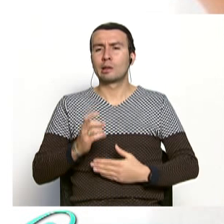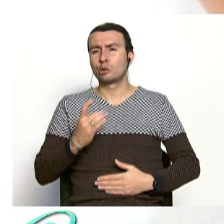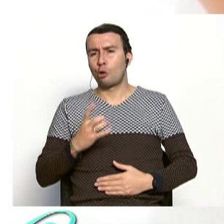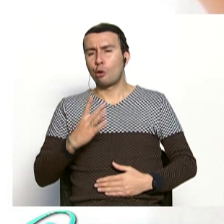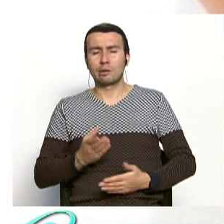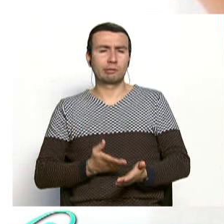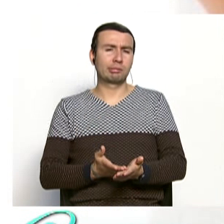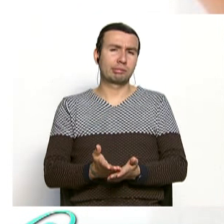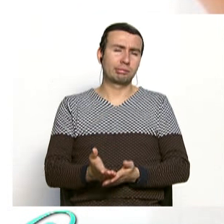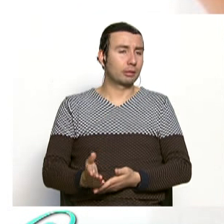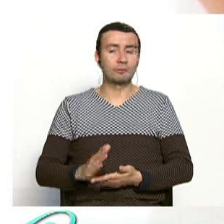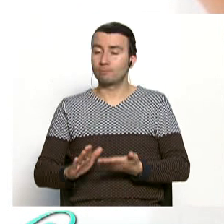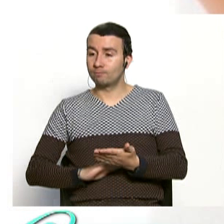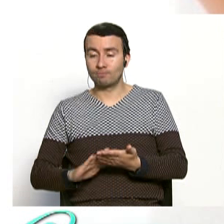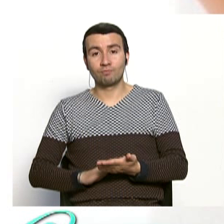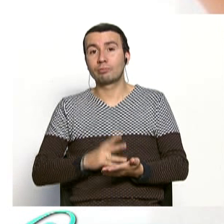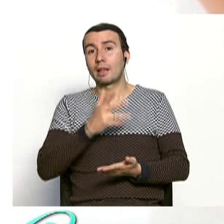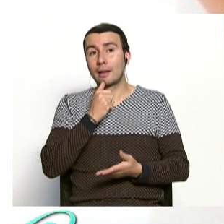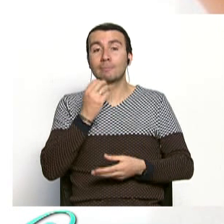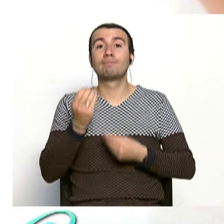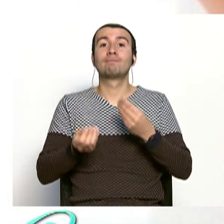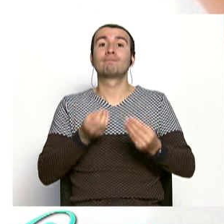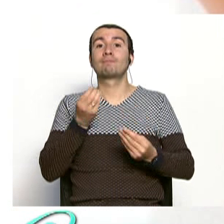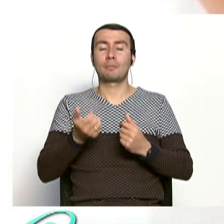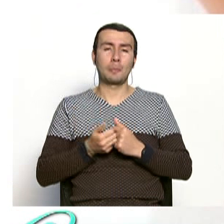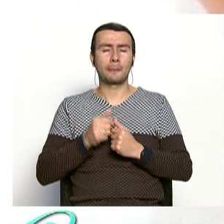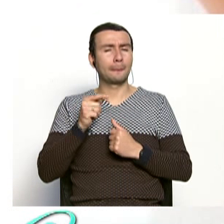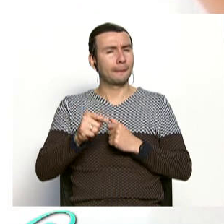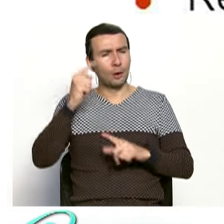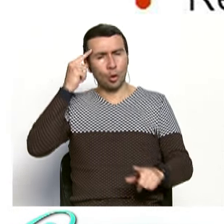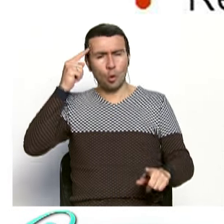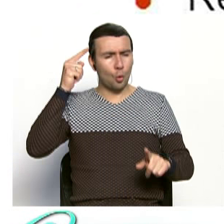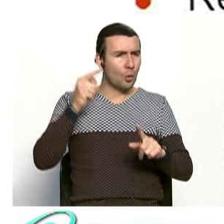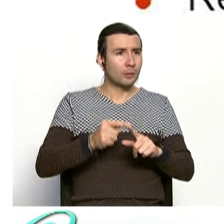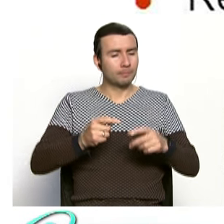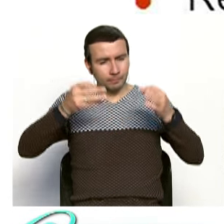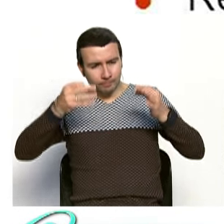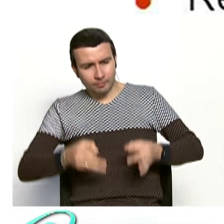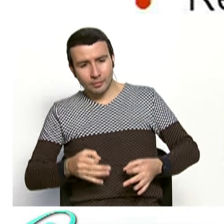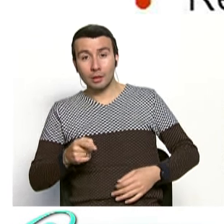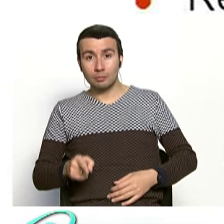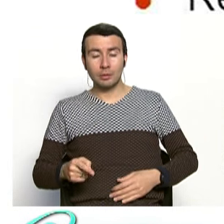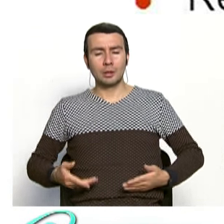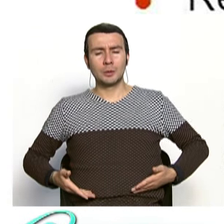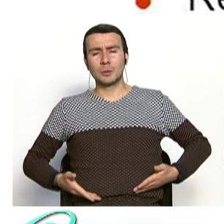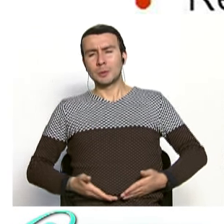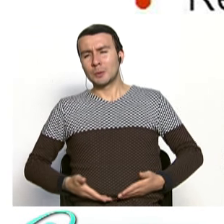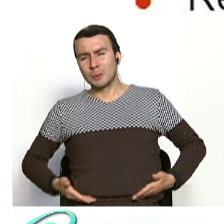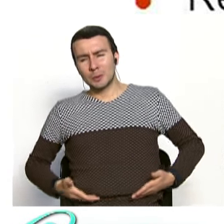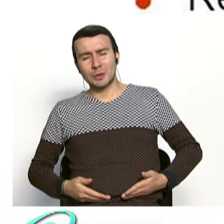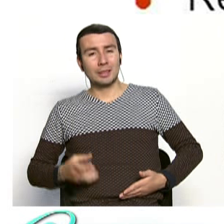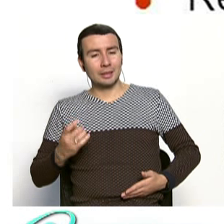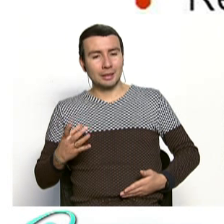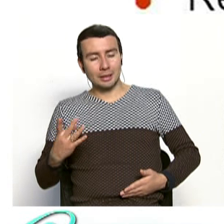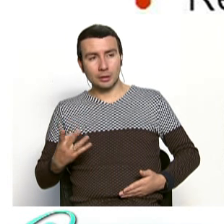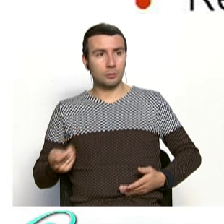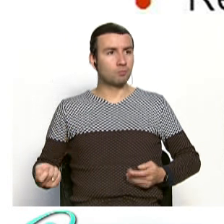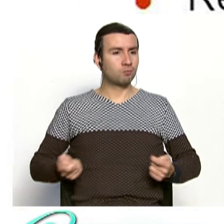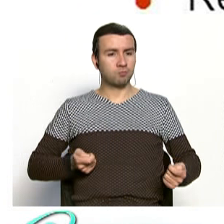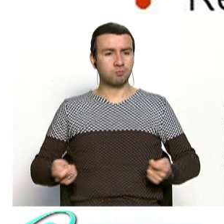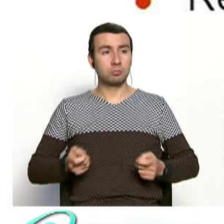síntomas y la paciente no va a estar mejor por eso el enfoque inicial de las pacientes con dolor picoc crónico es muy importante